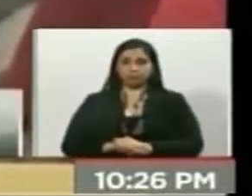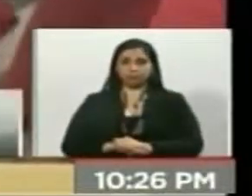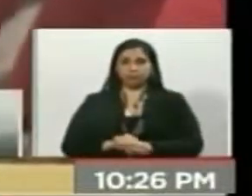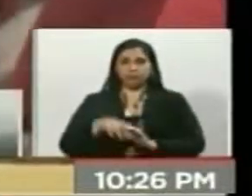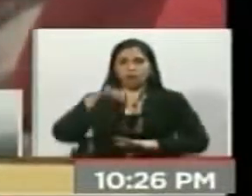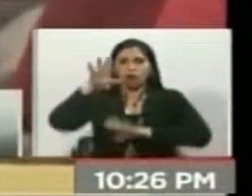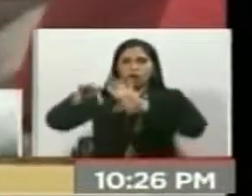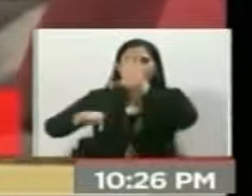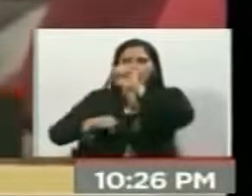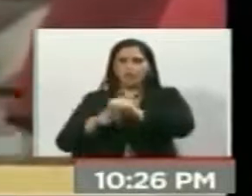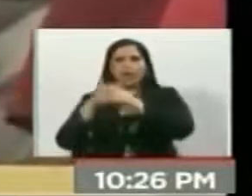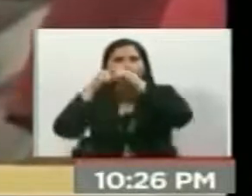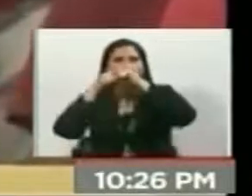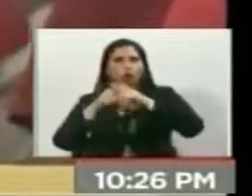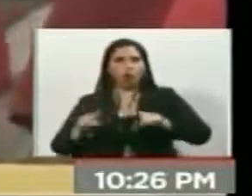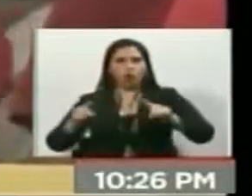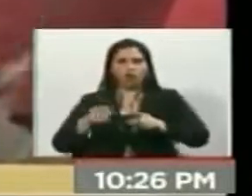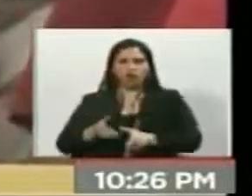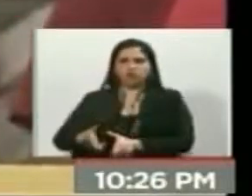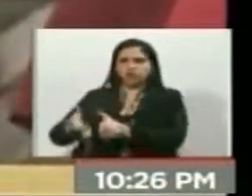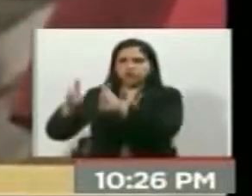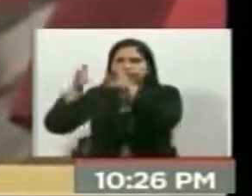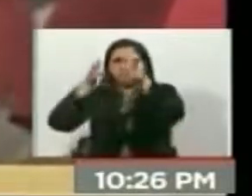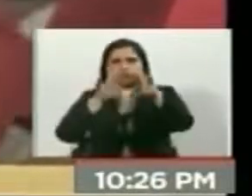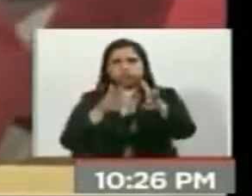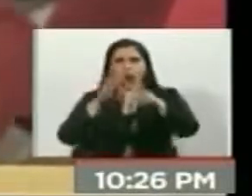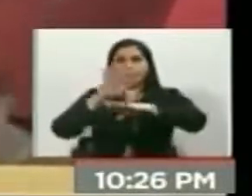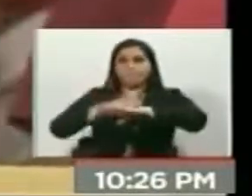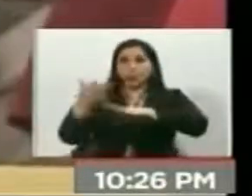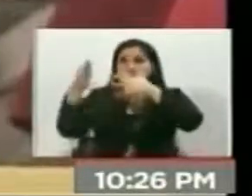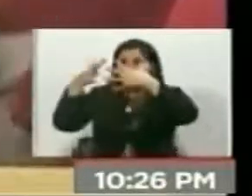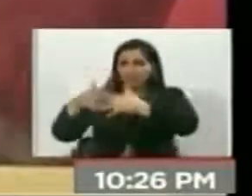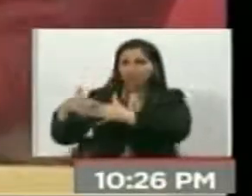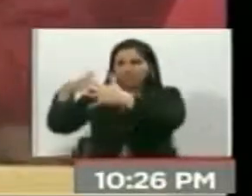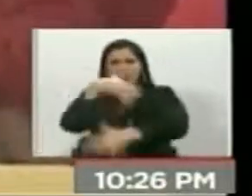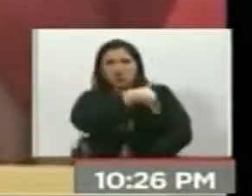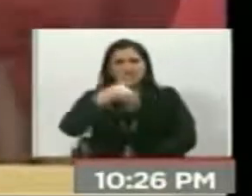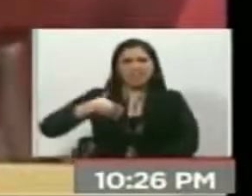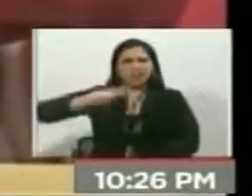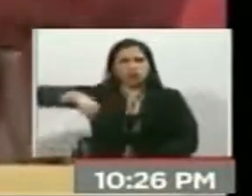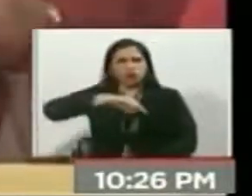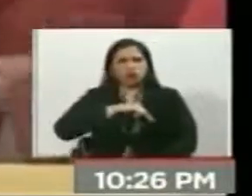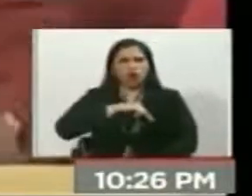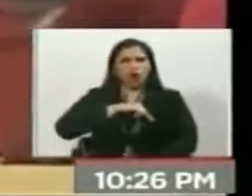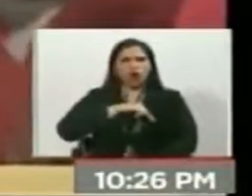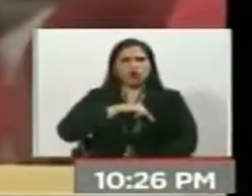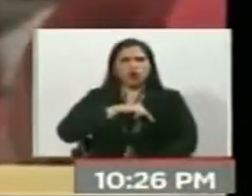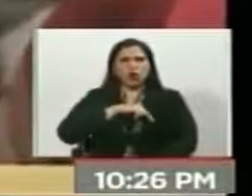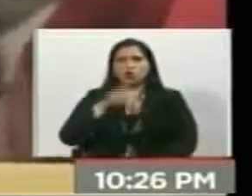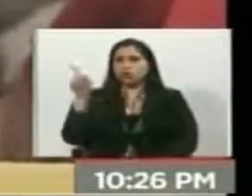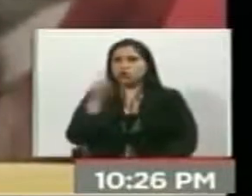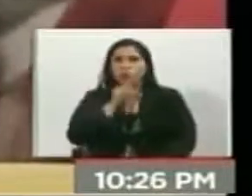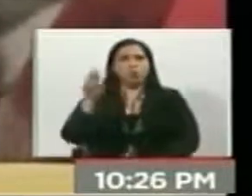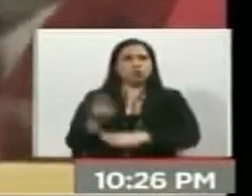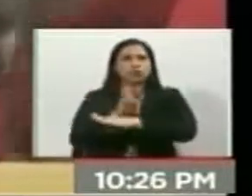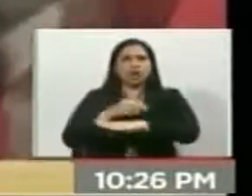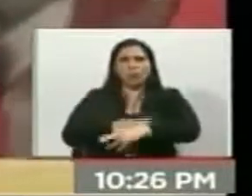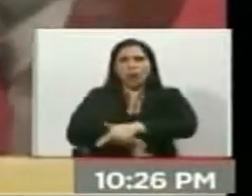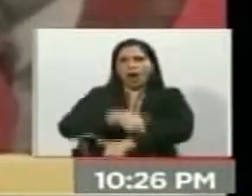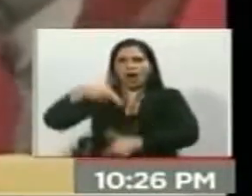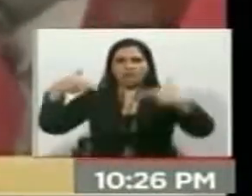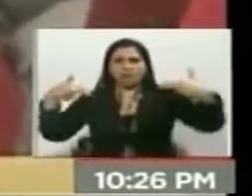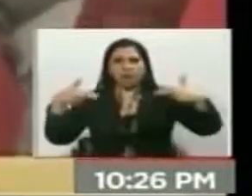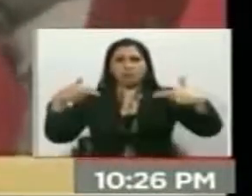comprar otro lote de armamento, porque los gringos quieren que nosotros estemos desarmados. Pues no.